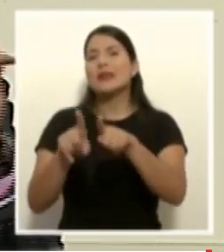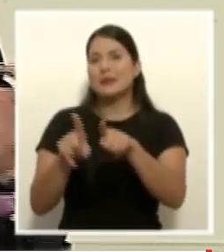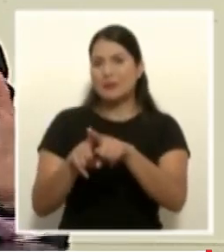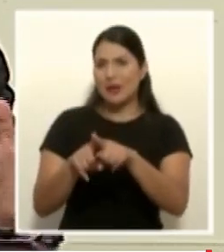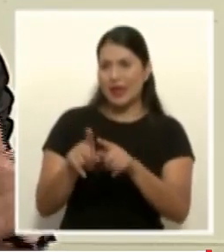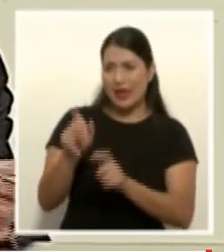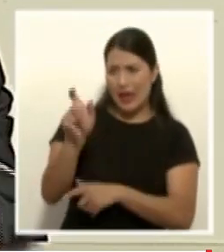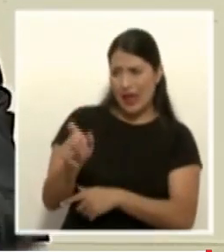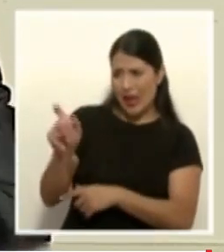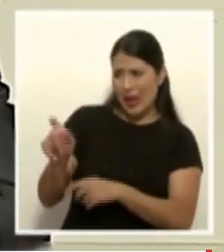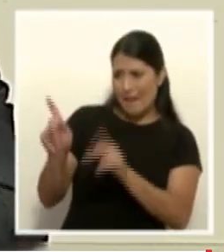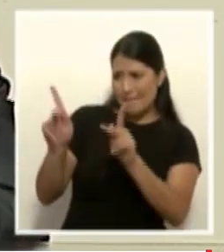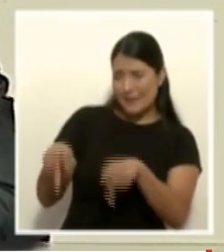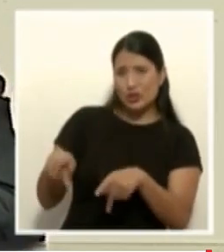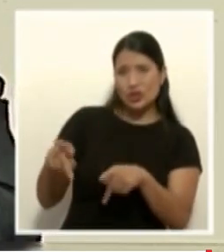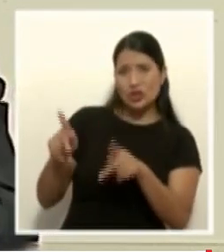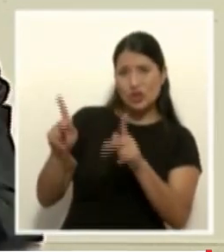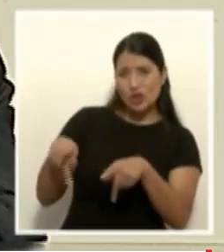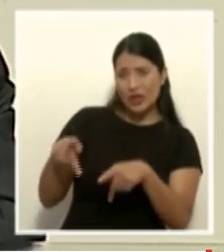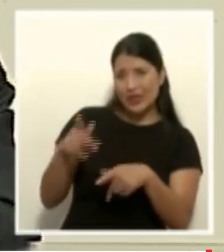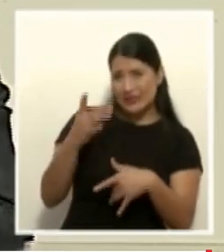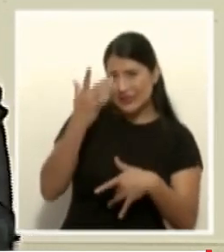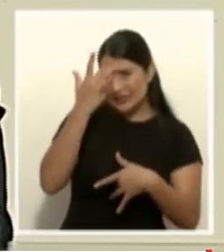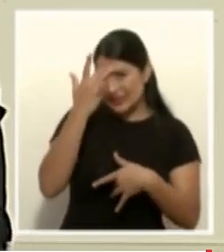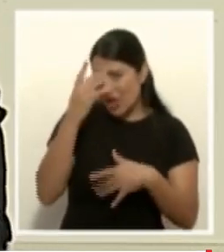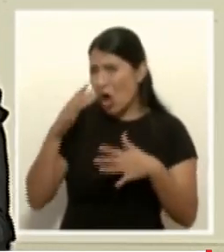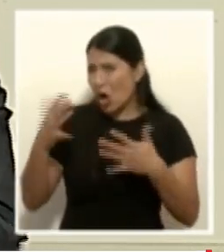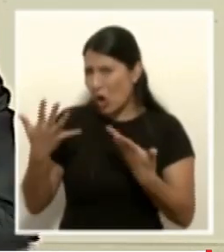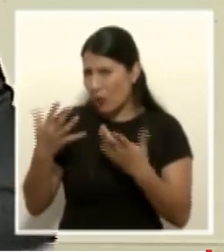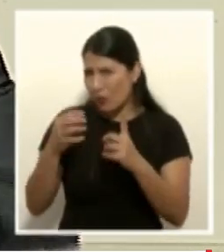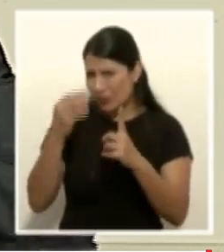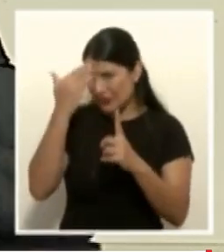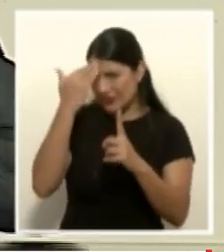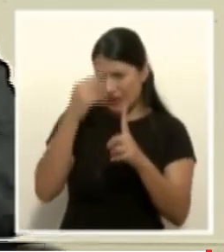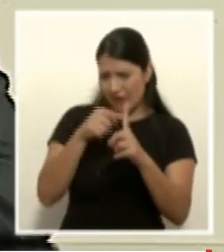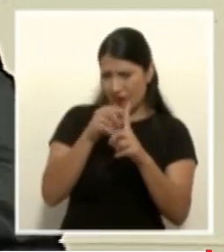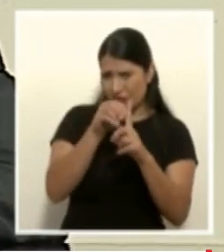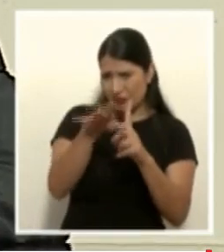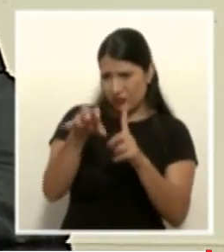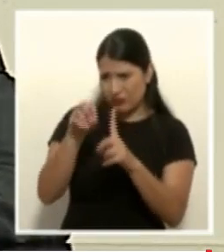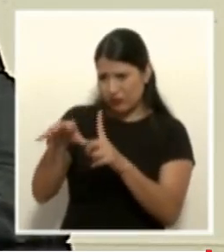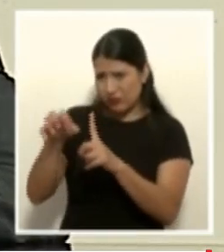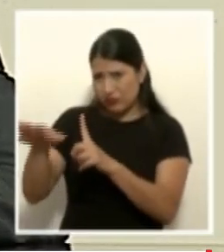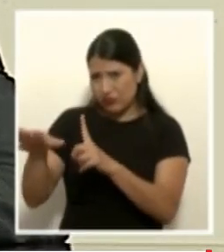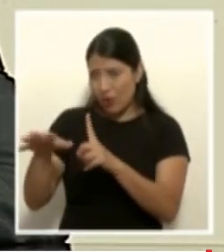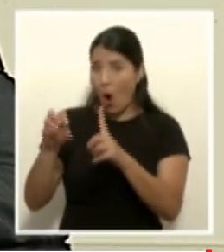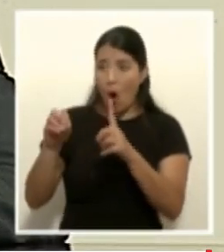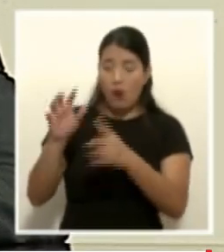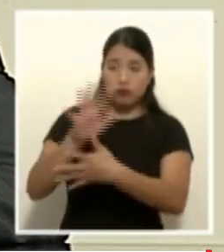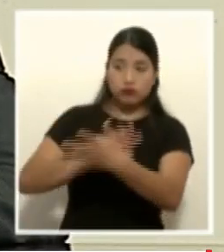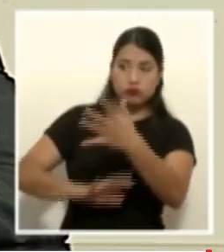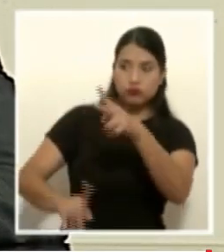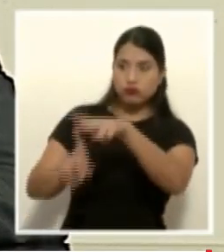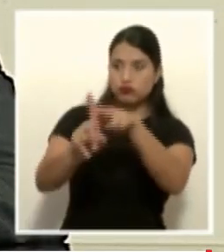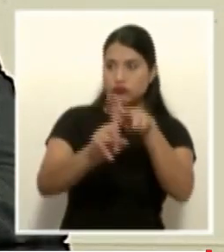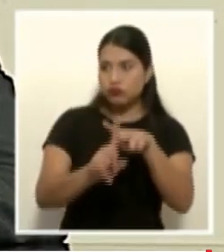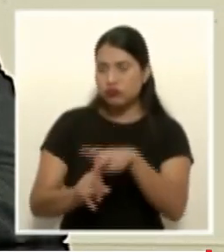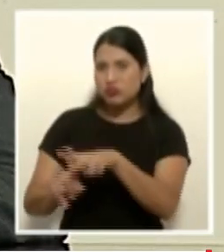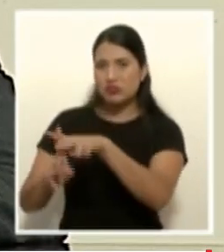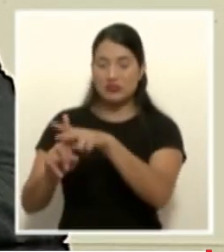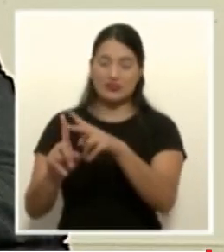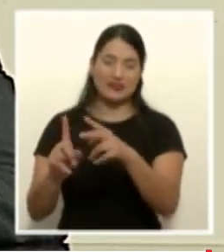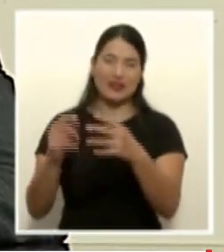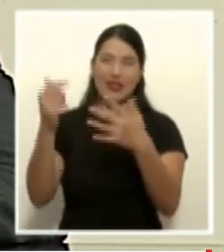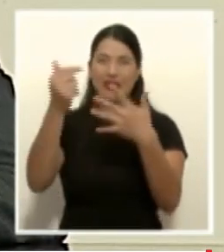esos casos, están agrupados en un clúster, están muy dispersos, ha sido difícil contenerlos. Así que no es solamente el hecho de tener un